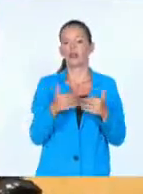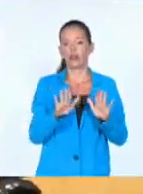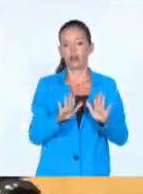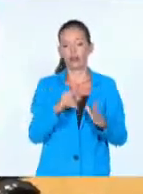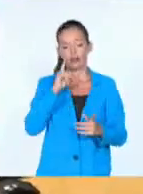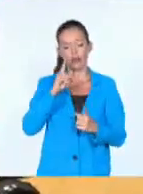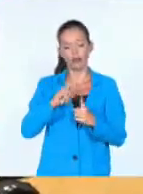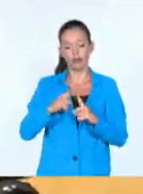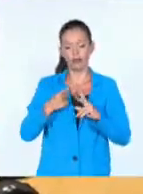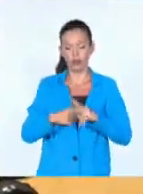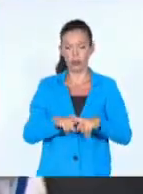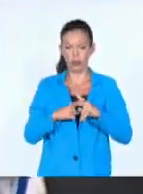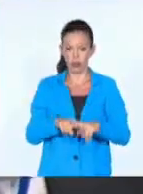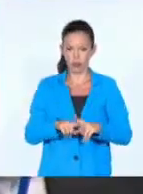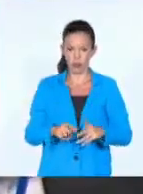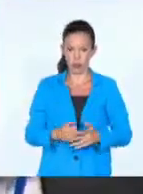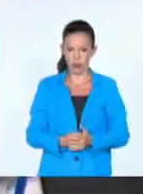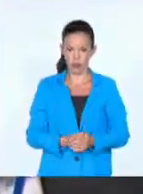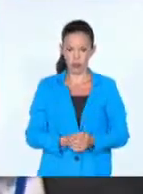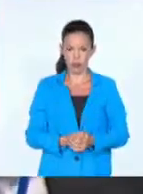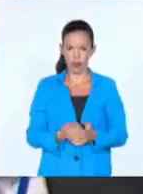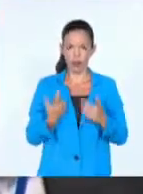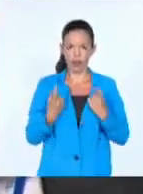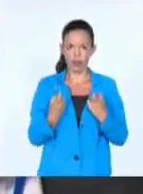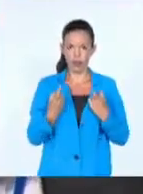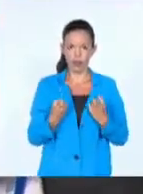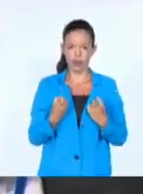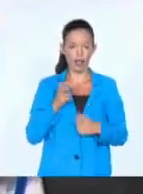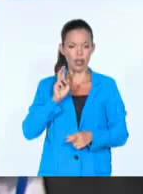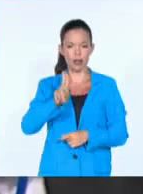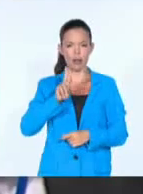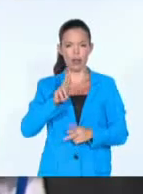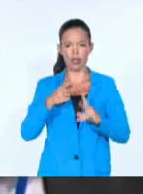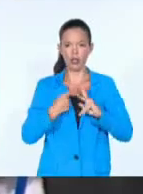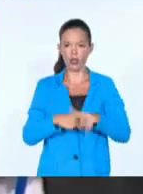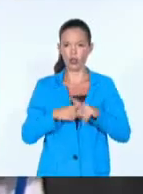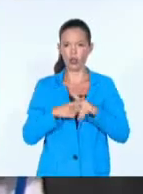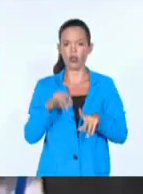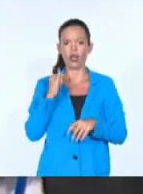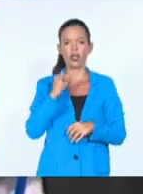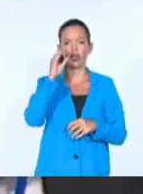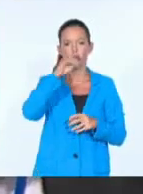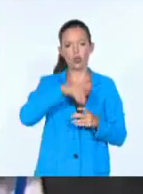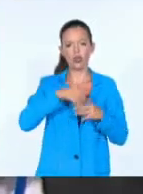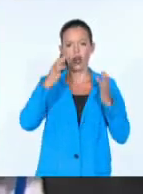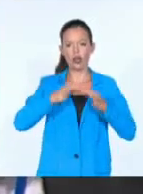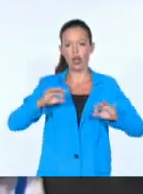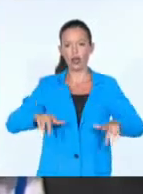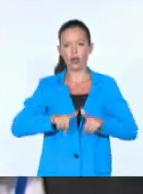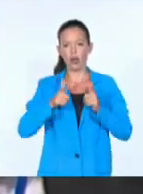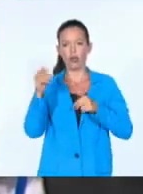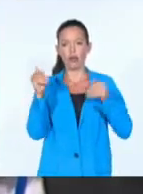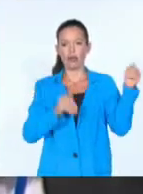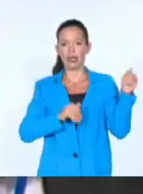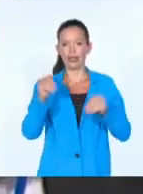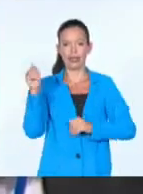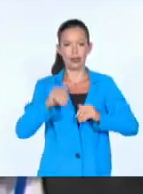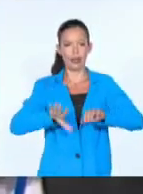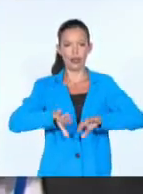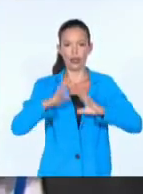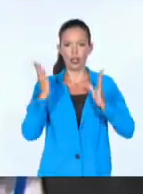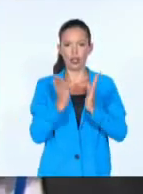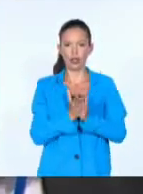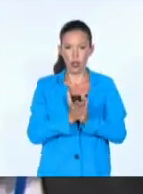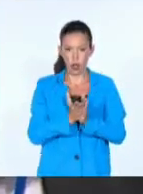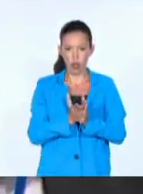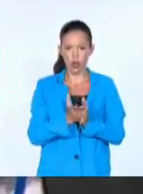abismo económico. Se necesita inmediatamente una solución inclusiva y efectiva con la participación de todos los acreedores para que los